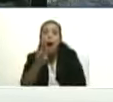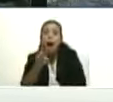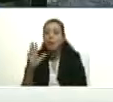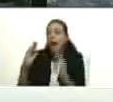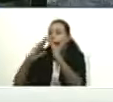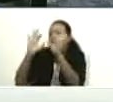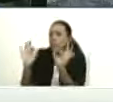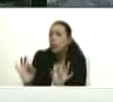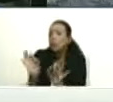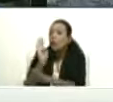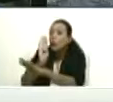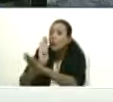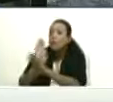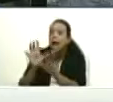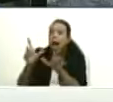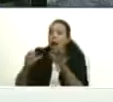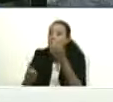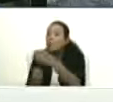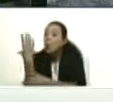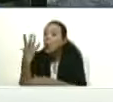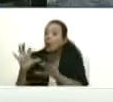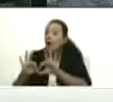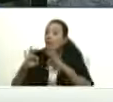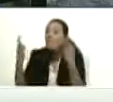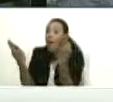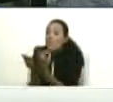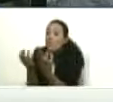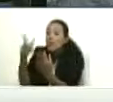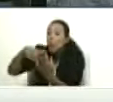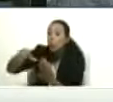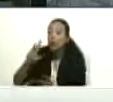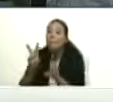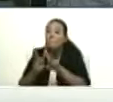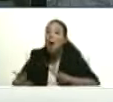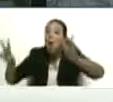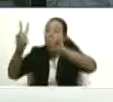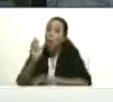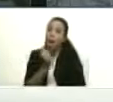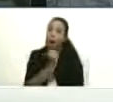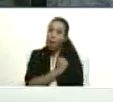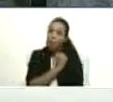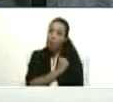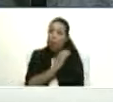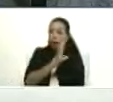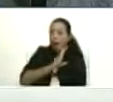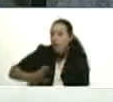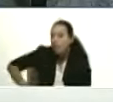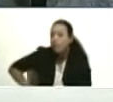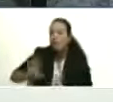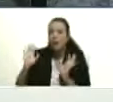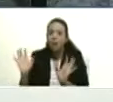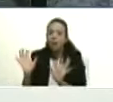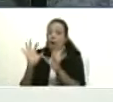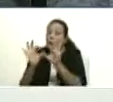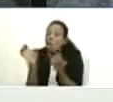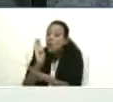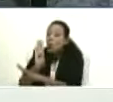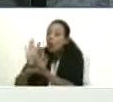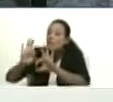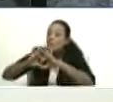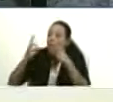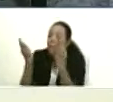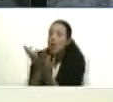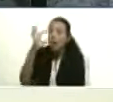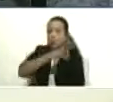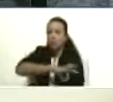fortalecer el núcleo familiar, un elemento vital de nuestros valores cristianos. Fortalecer el núcleo